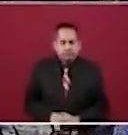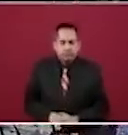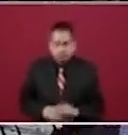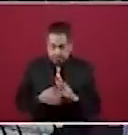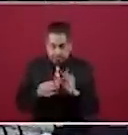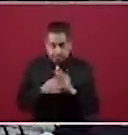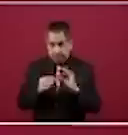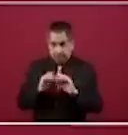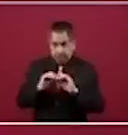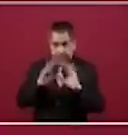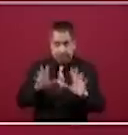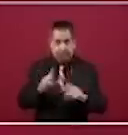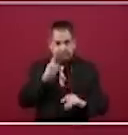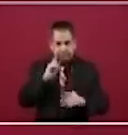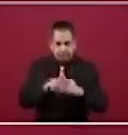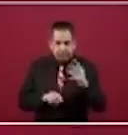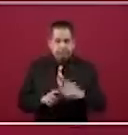para